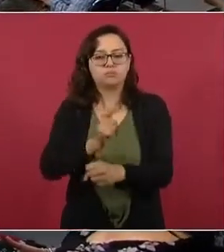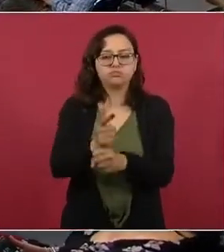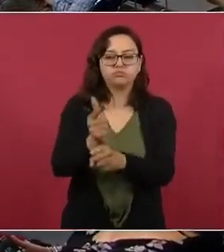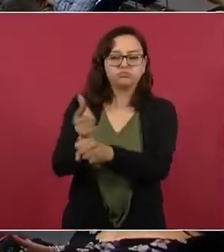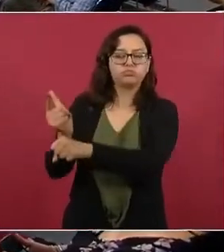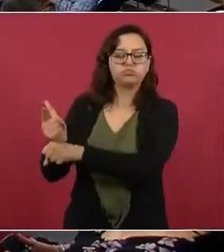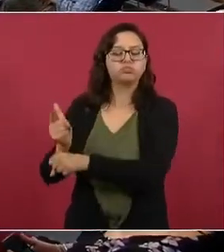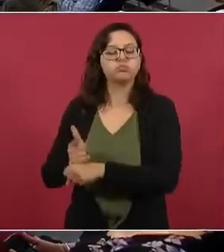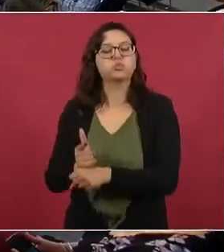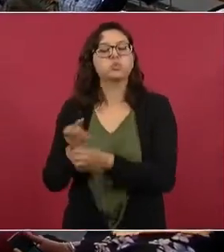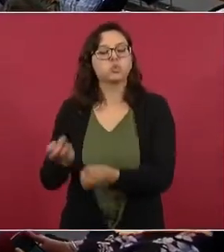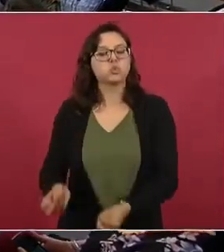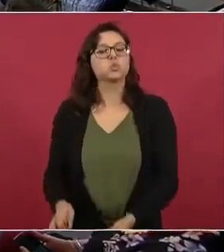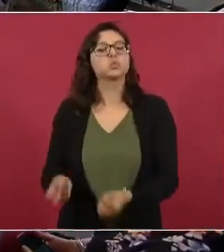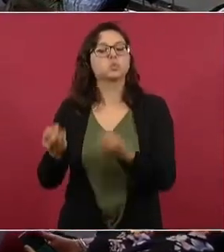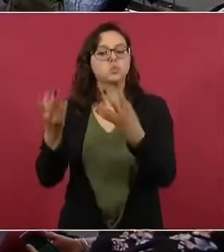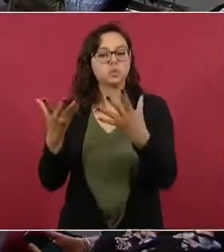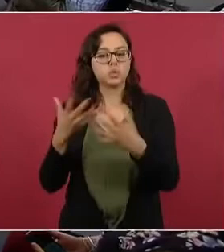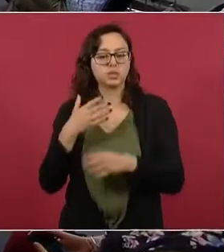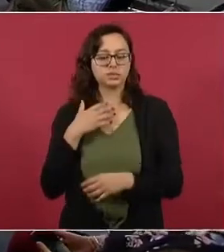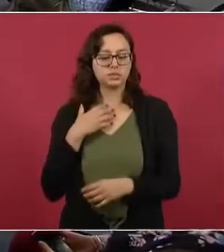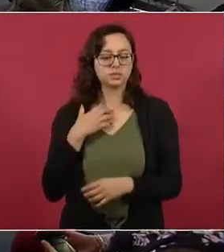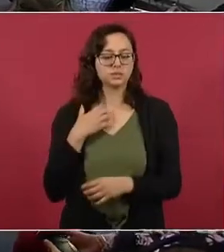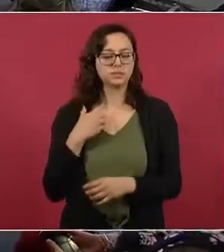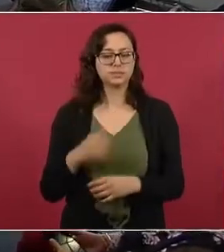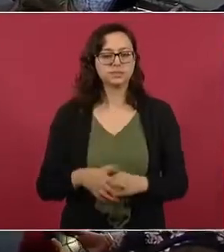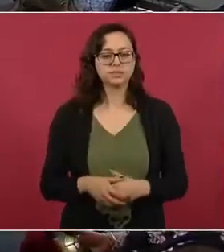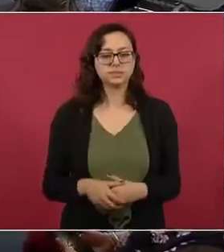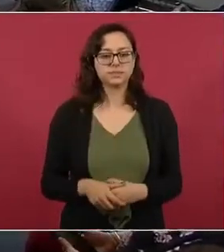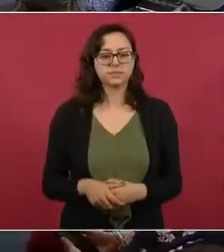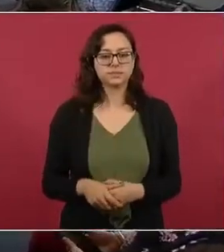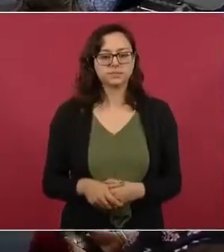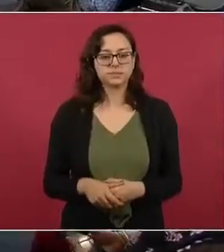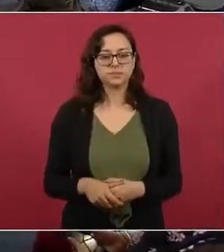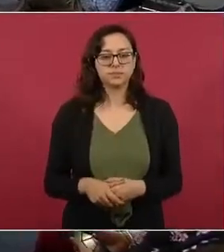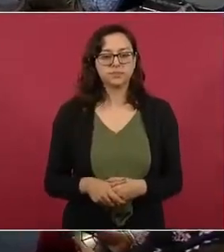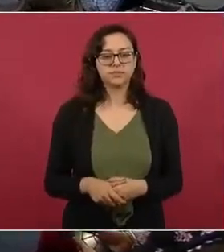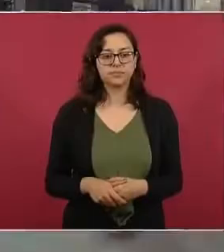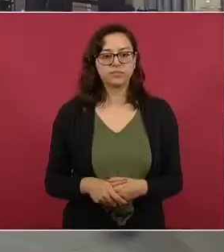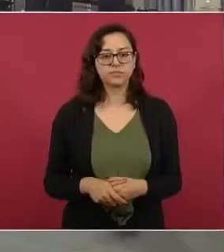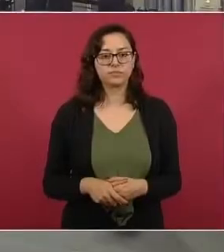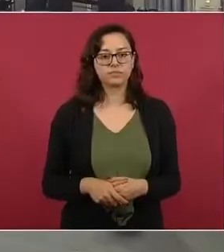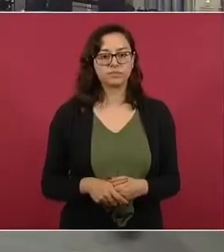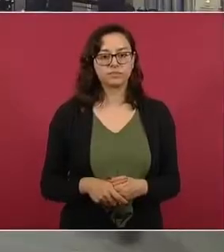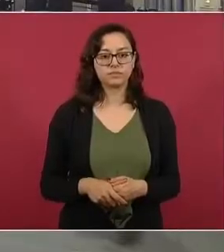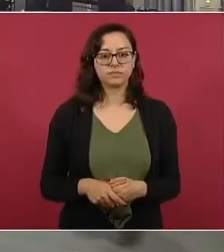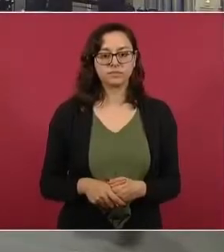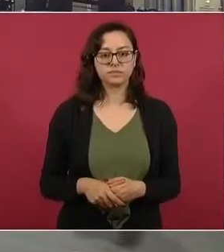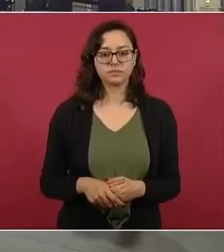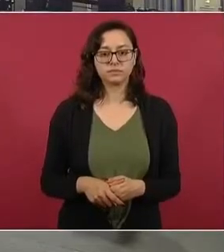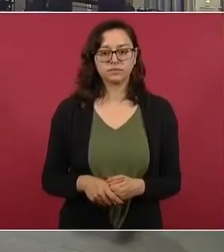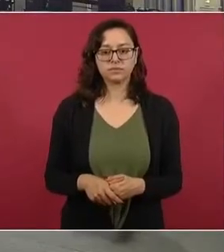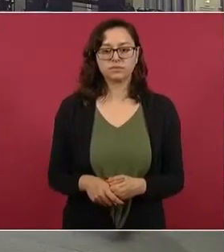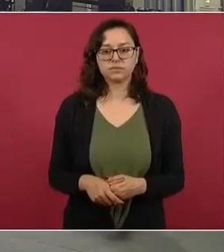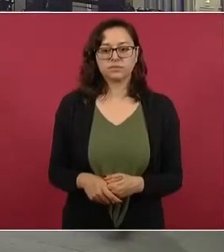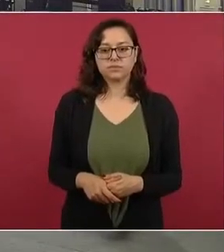reconocidas y cómo se les va a ir dando seguimiento a estos jaguares. Gracias. Bueno,